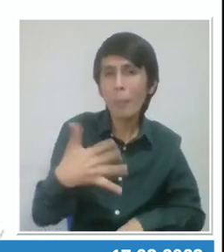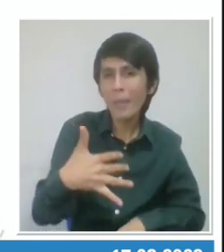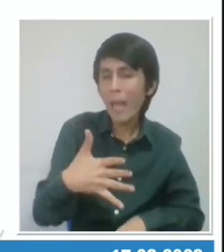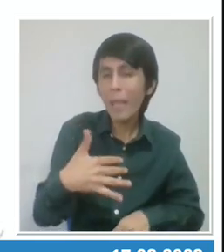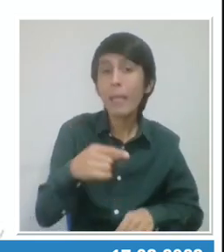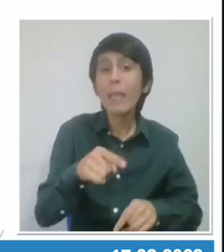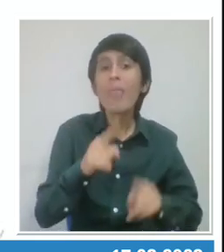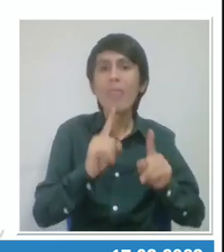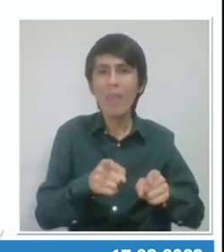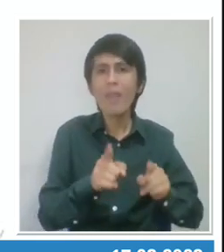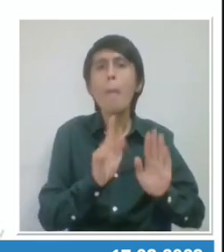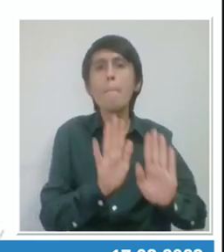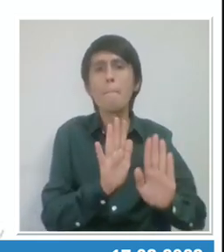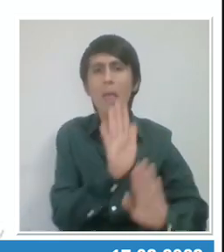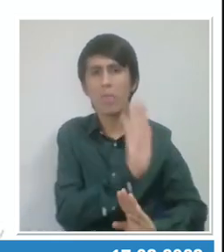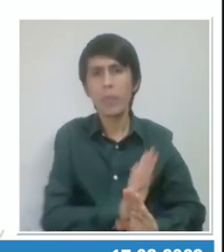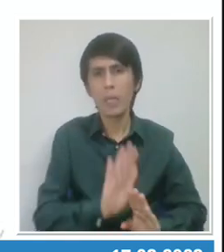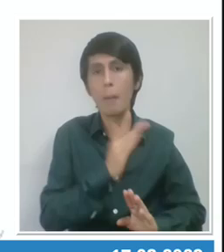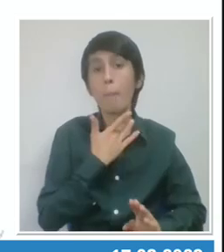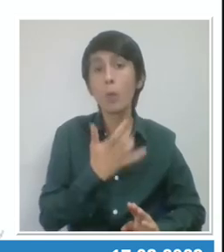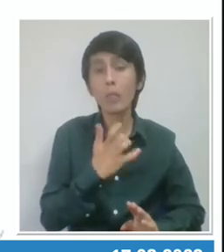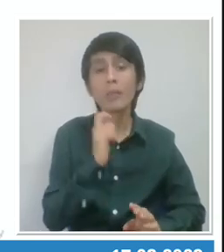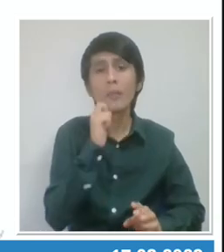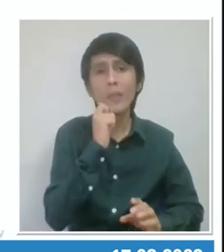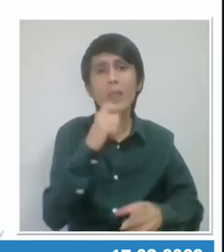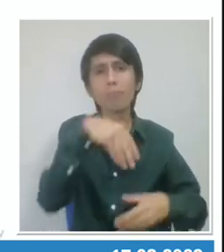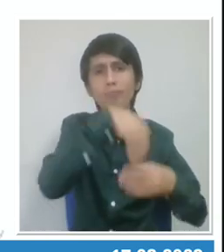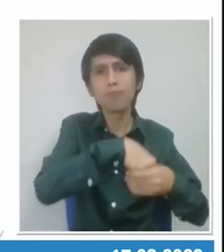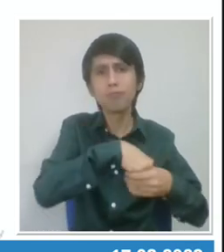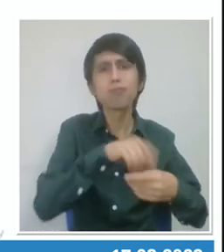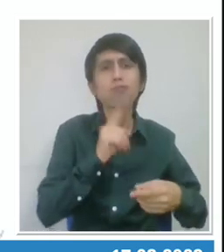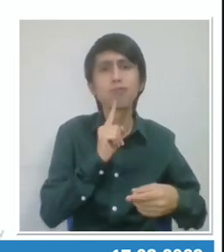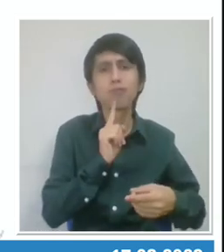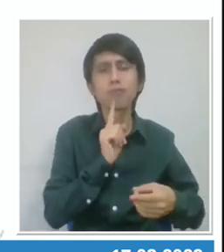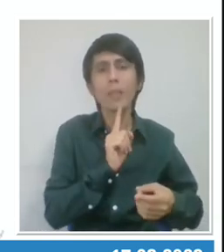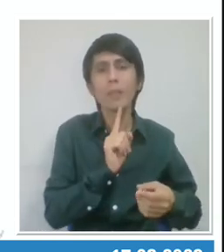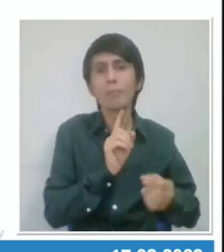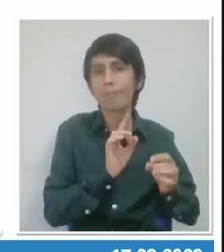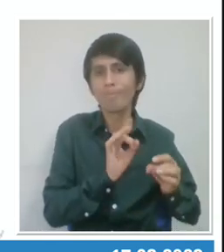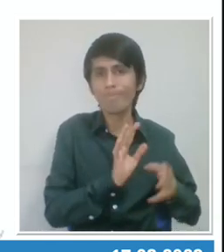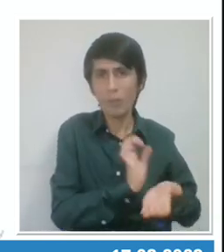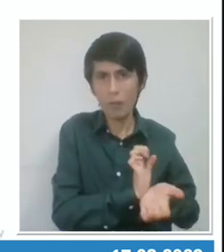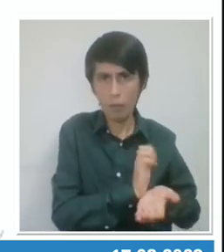de esta institución. Paso a la segunda y espero ser más breve, ¿no?